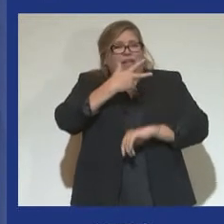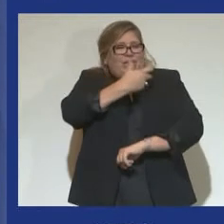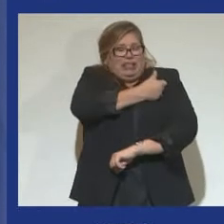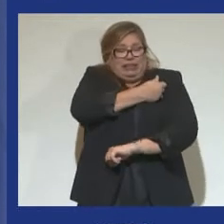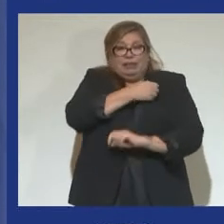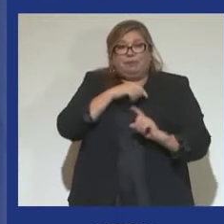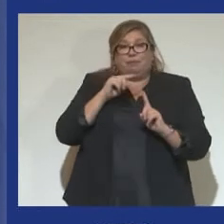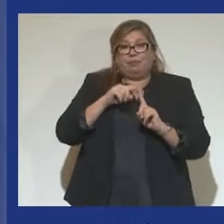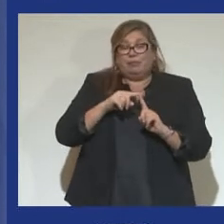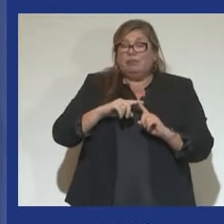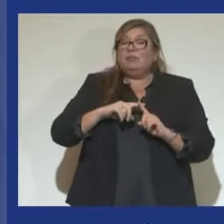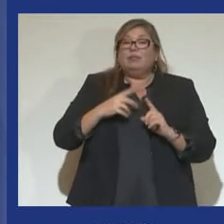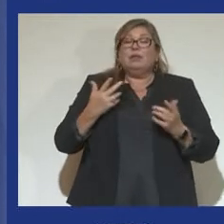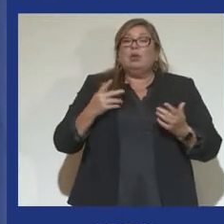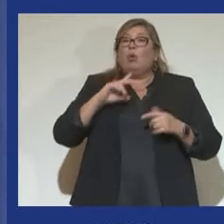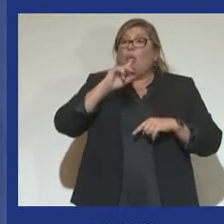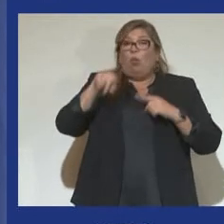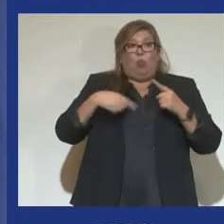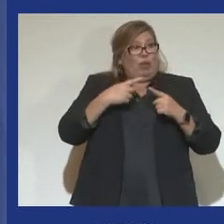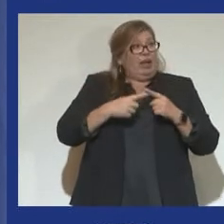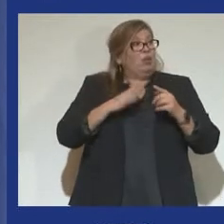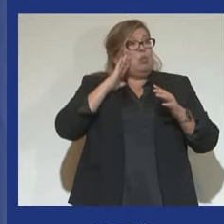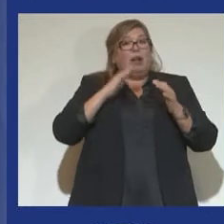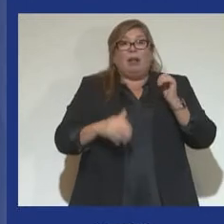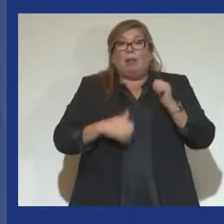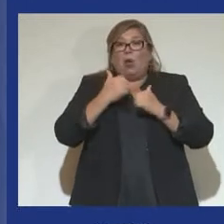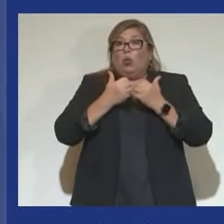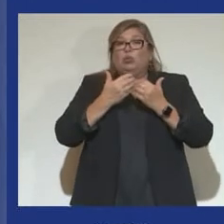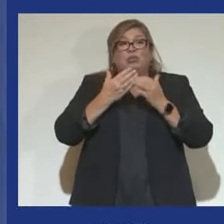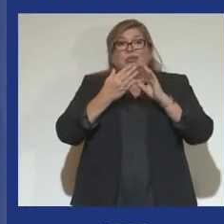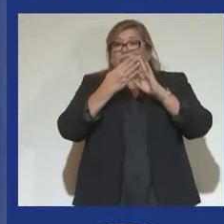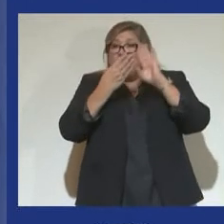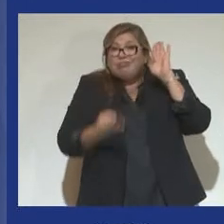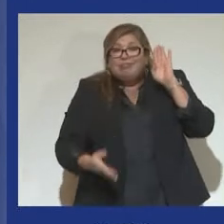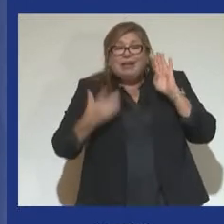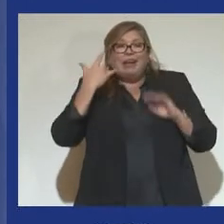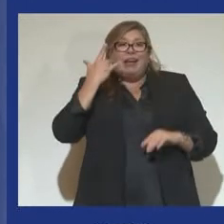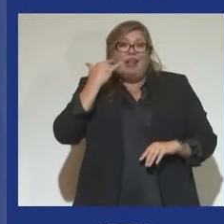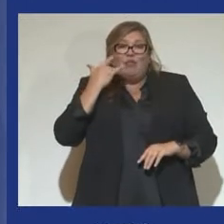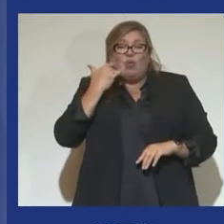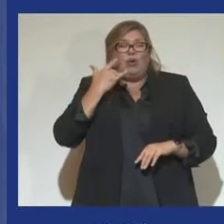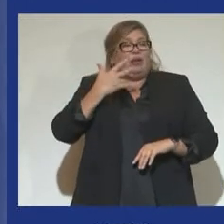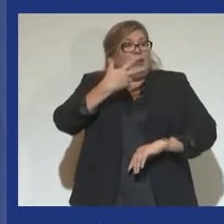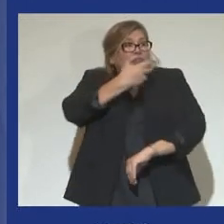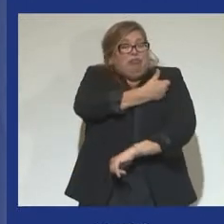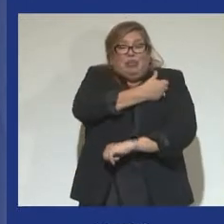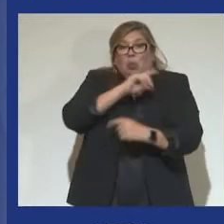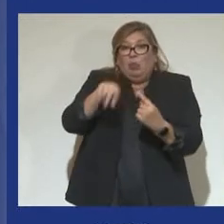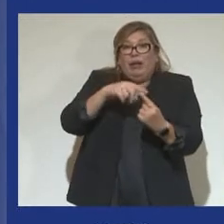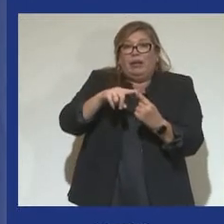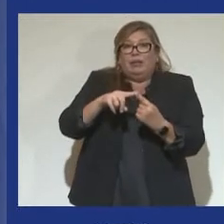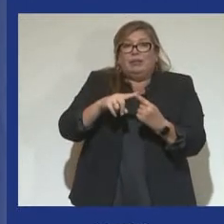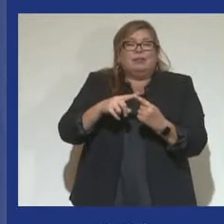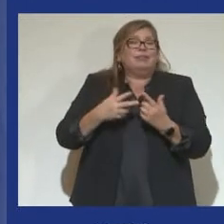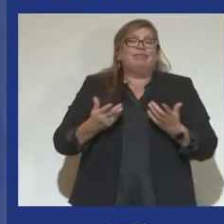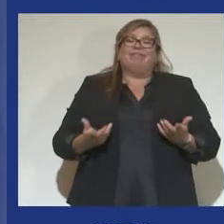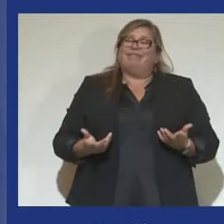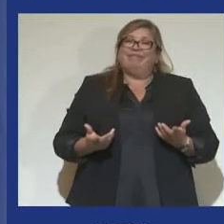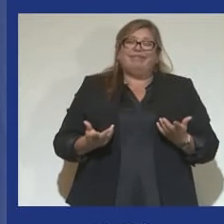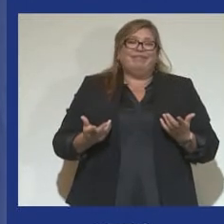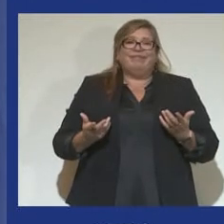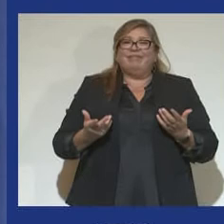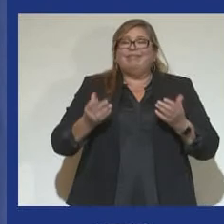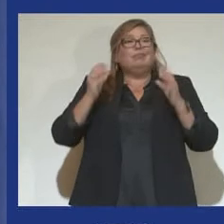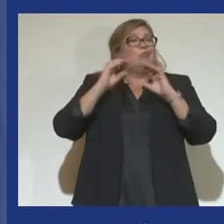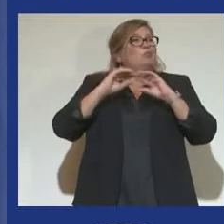cuanto a cuando la mayoría se sugiere que son 20 millones de californianos que tengan acceso a la